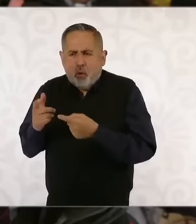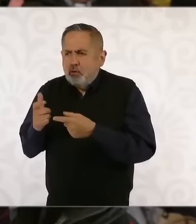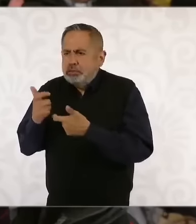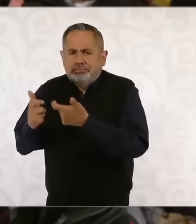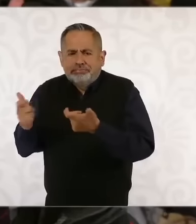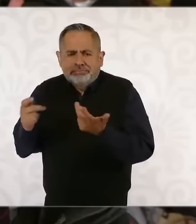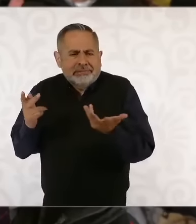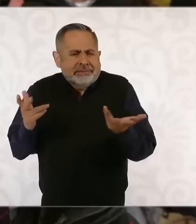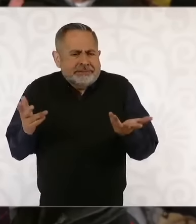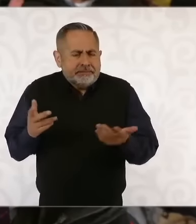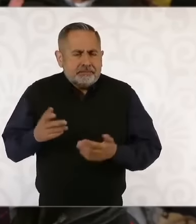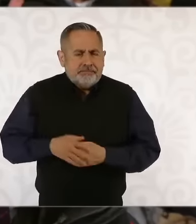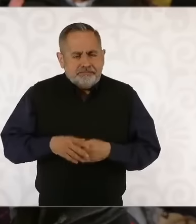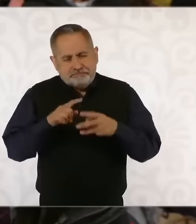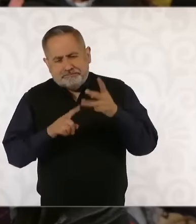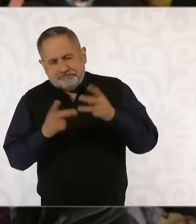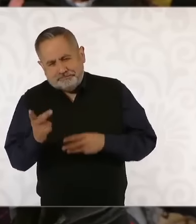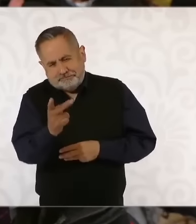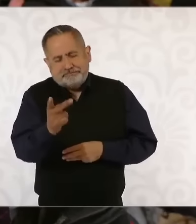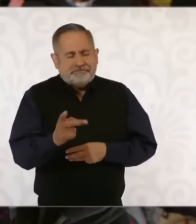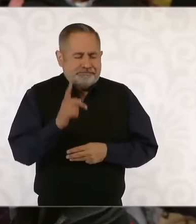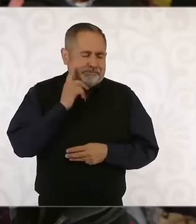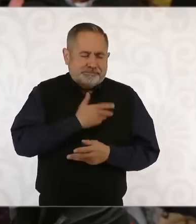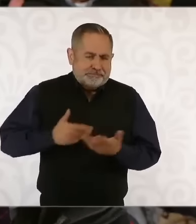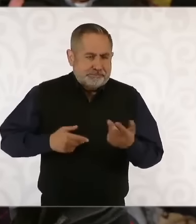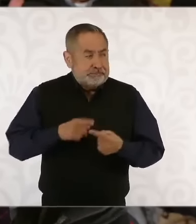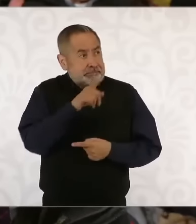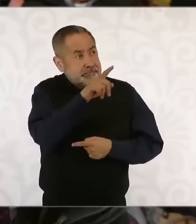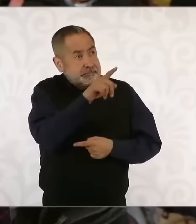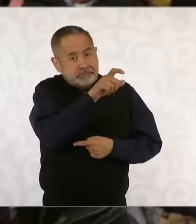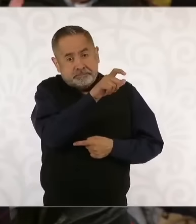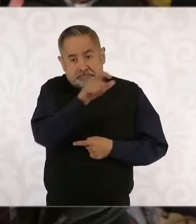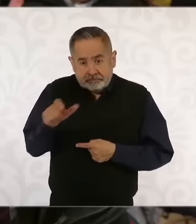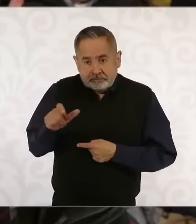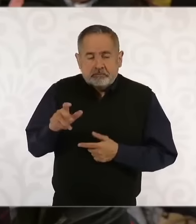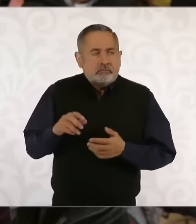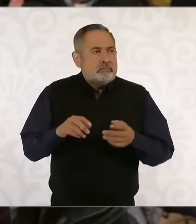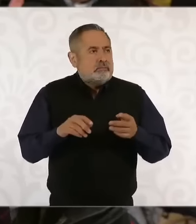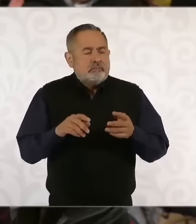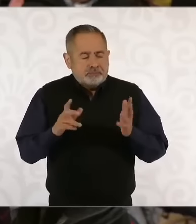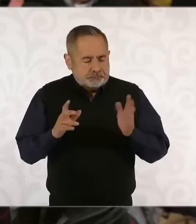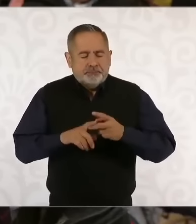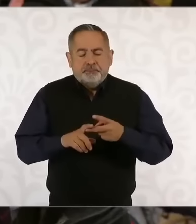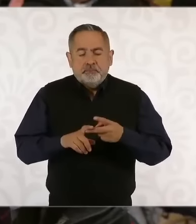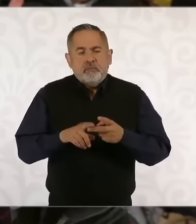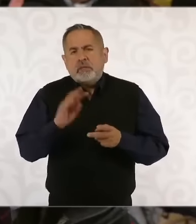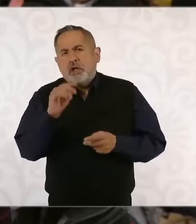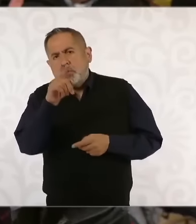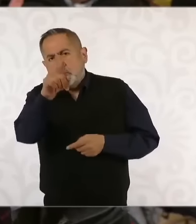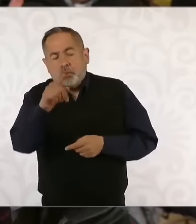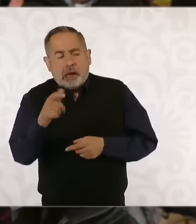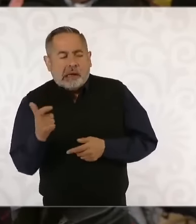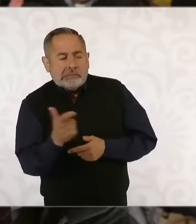tendría que pagar, ¿no? Entonces, estas 3 preguntas, presidenta: si pagó a comunicadores, youtubers para que fueran,